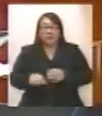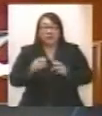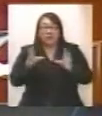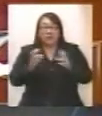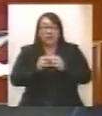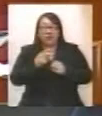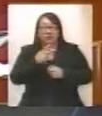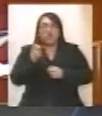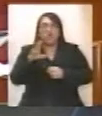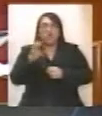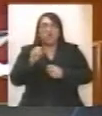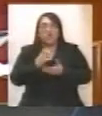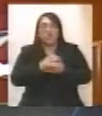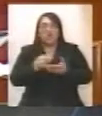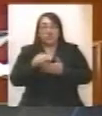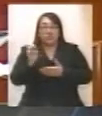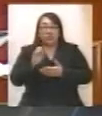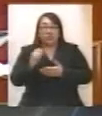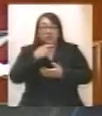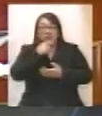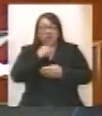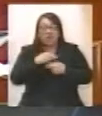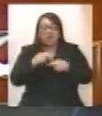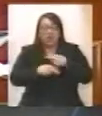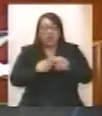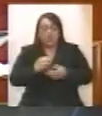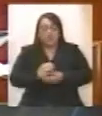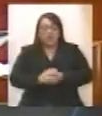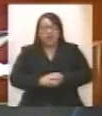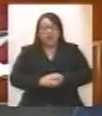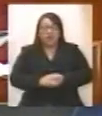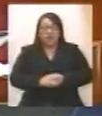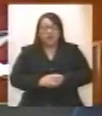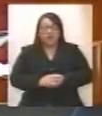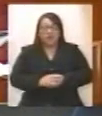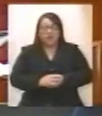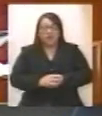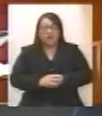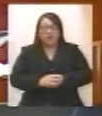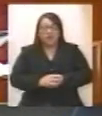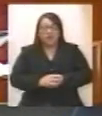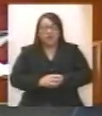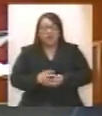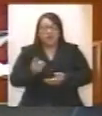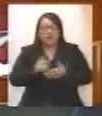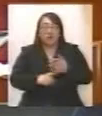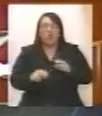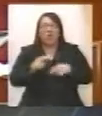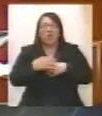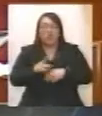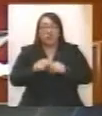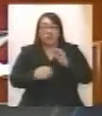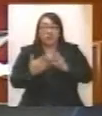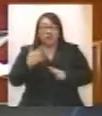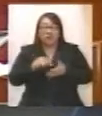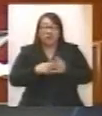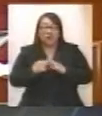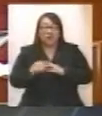de 250 centros de emergencia mujer a nivel nacional. Es decir, que a julio del 2015